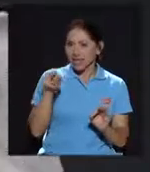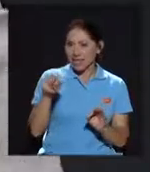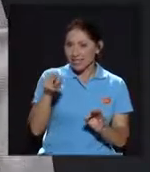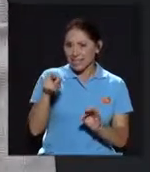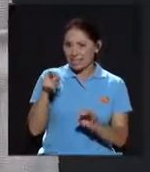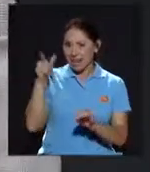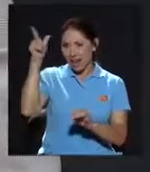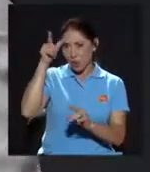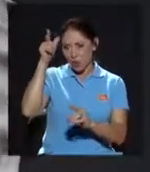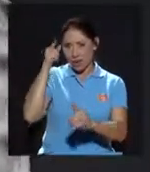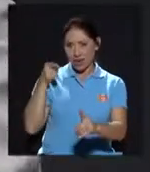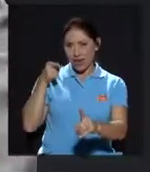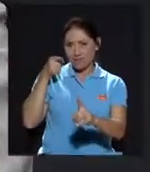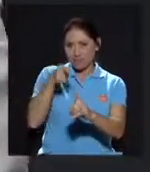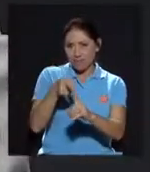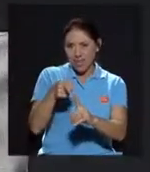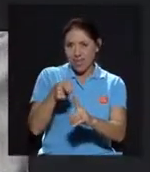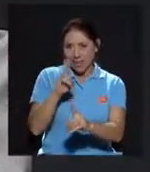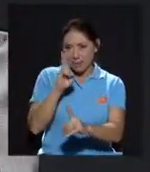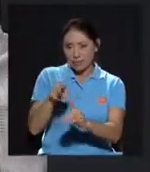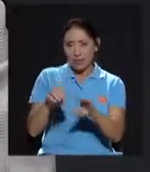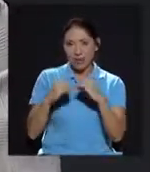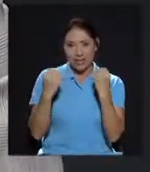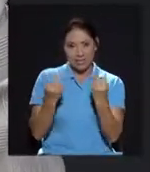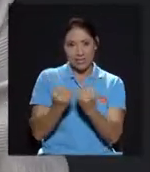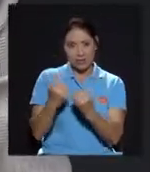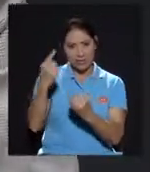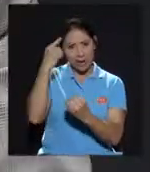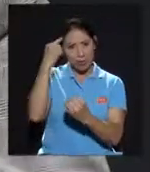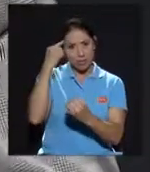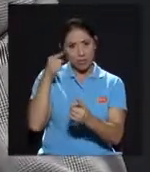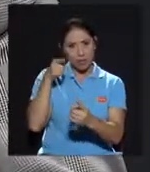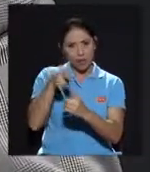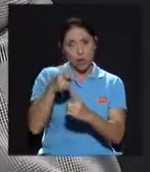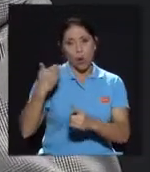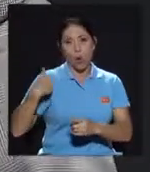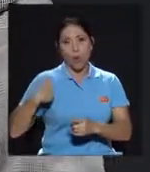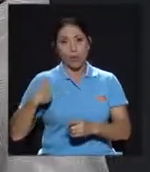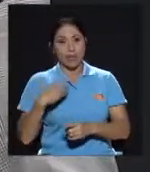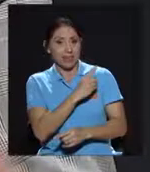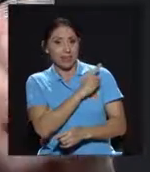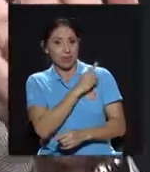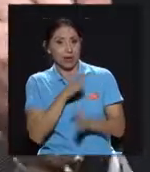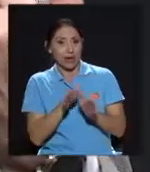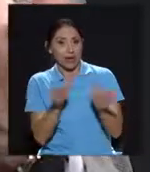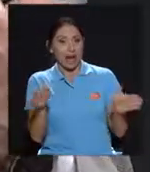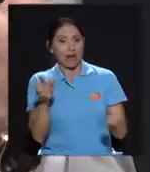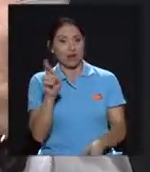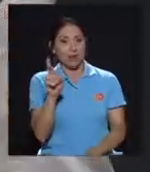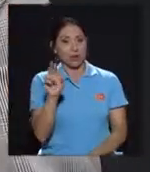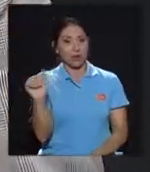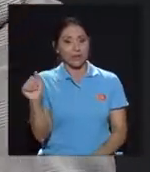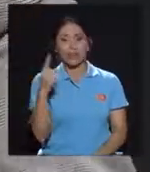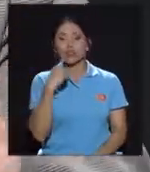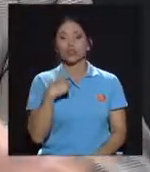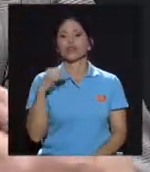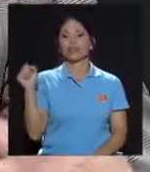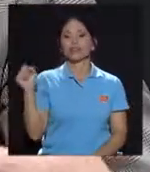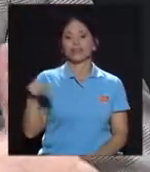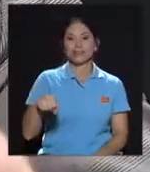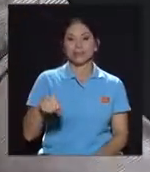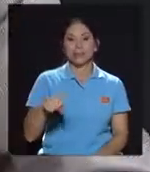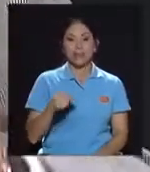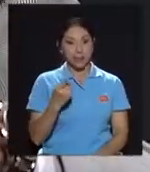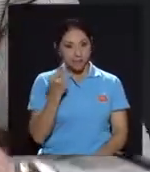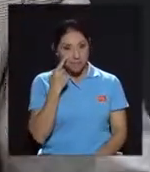conceptualizado y roberto acevedo en el director general nos digo así es verdad de hecho la oms se